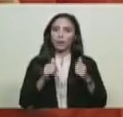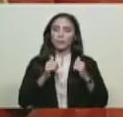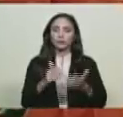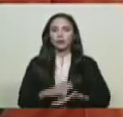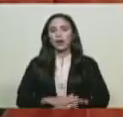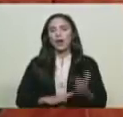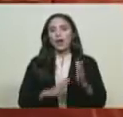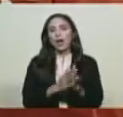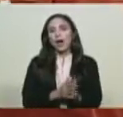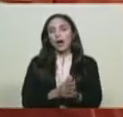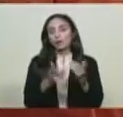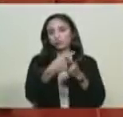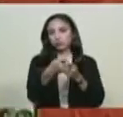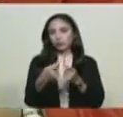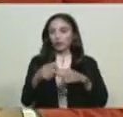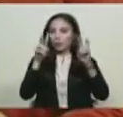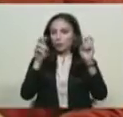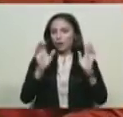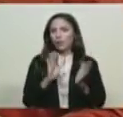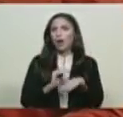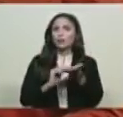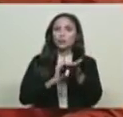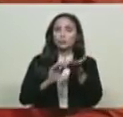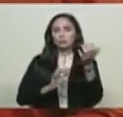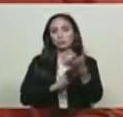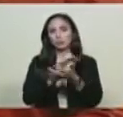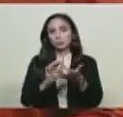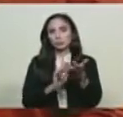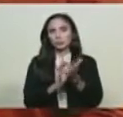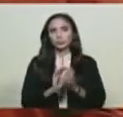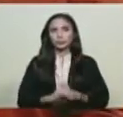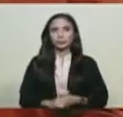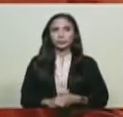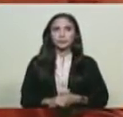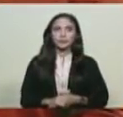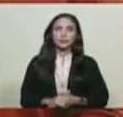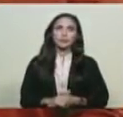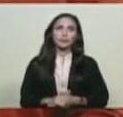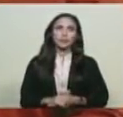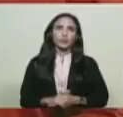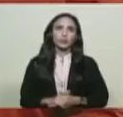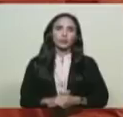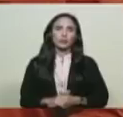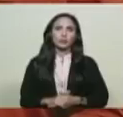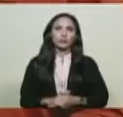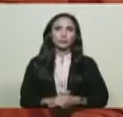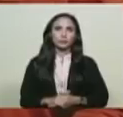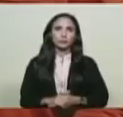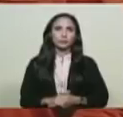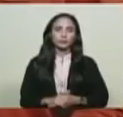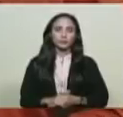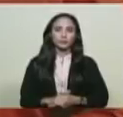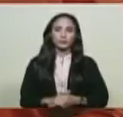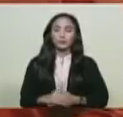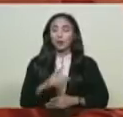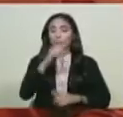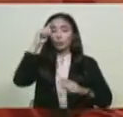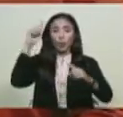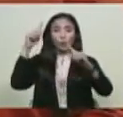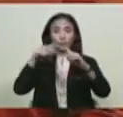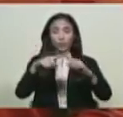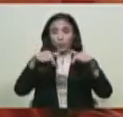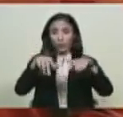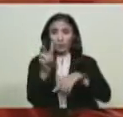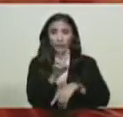Bolívar más fuerte en las manos de los venezolanos. La línea y el norte de Venezuela tiene que